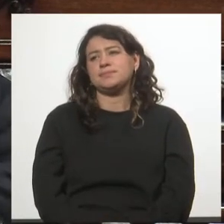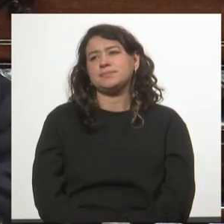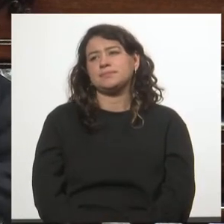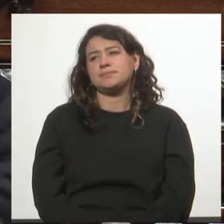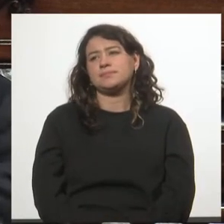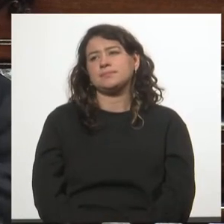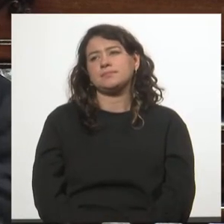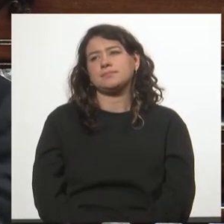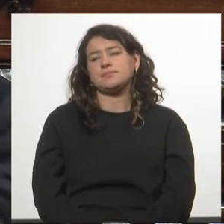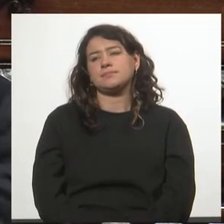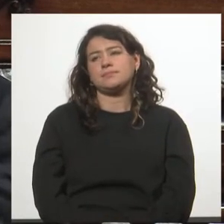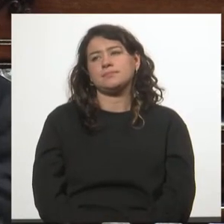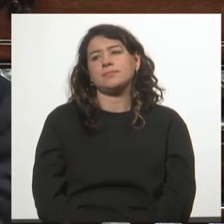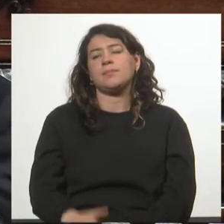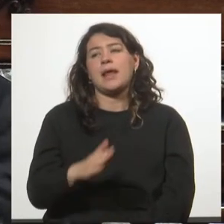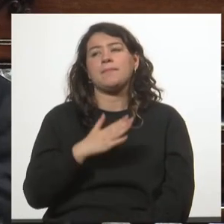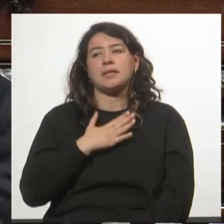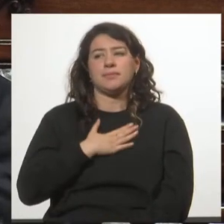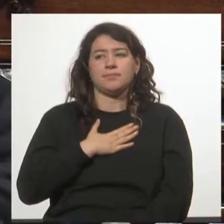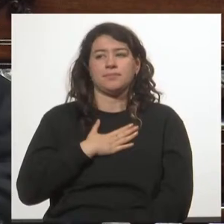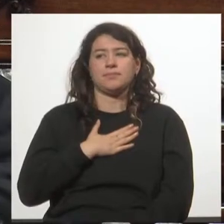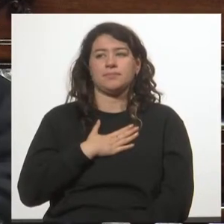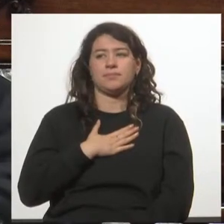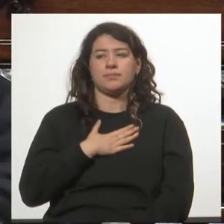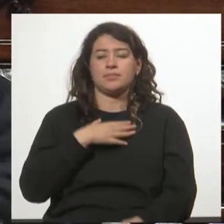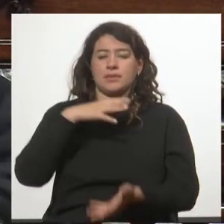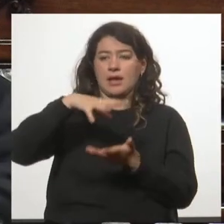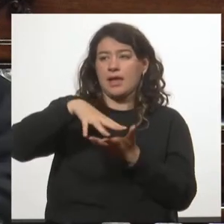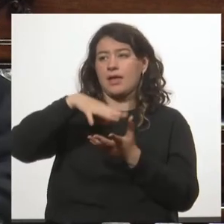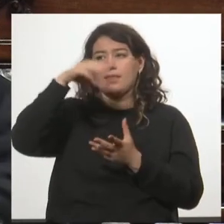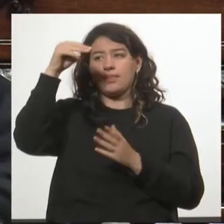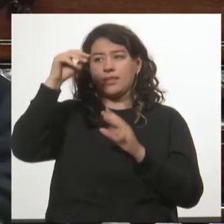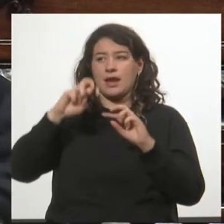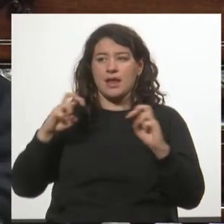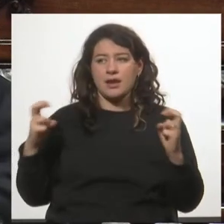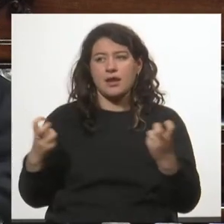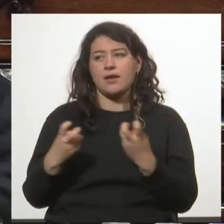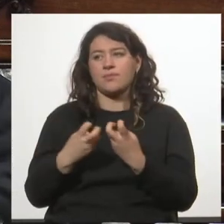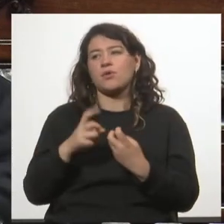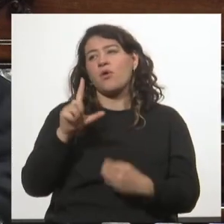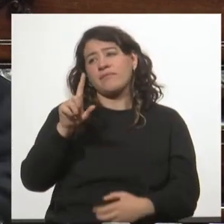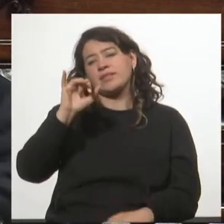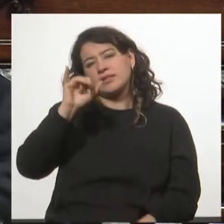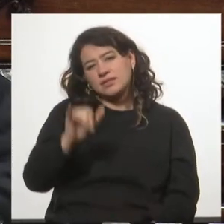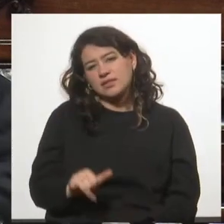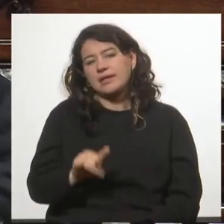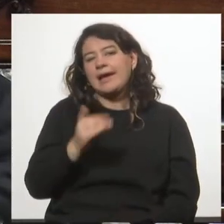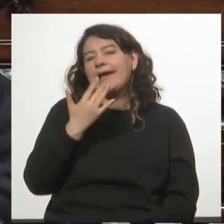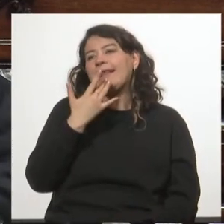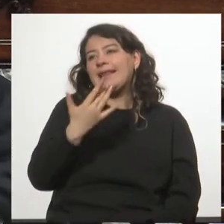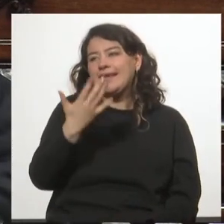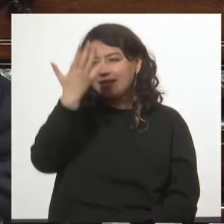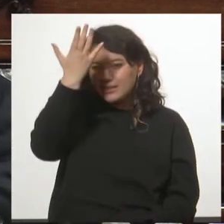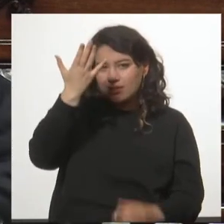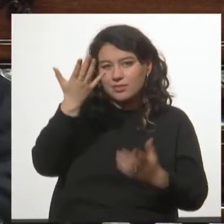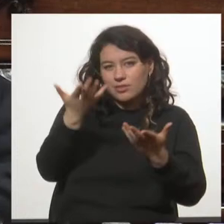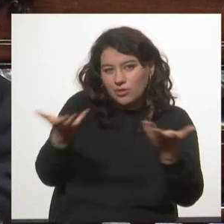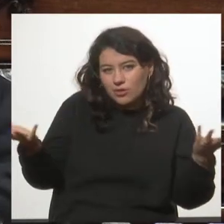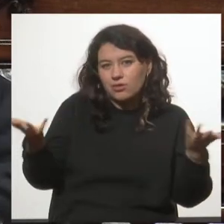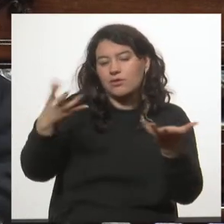para mí el arte la arena más allá de que evidentemente quedó lindo que evidentemente